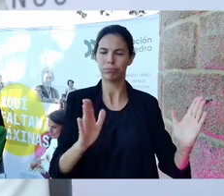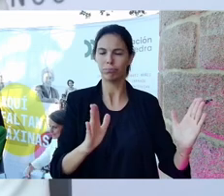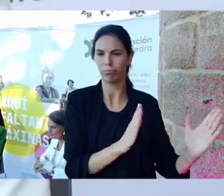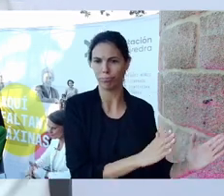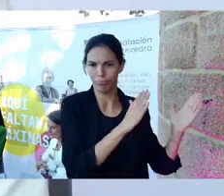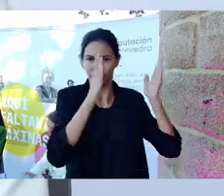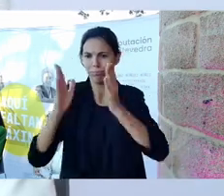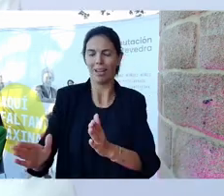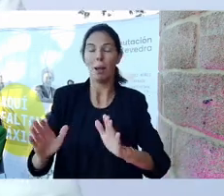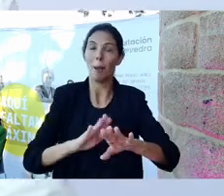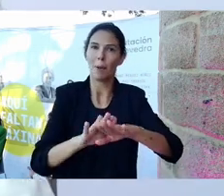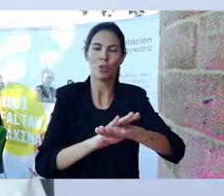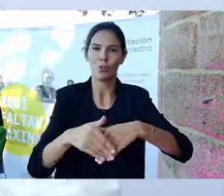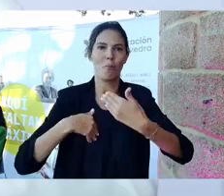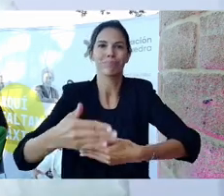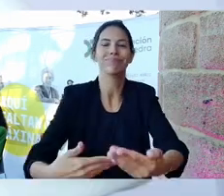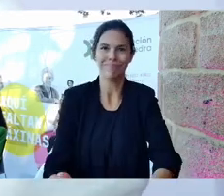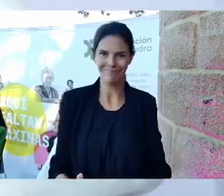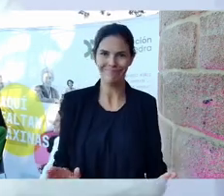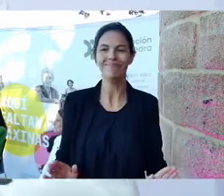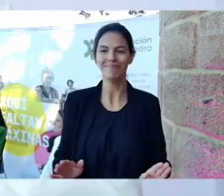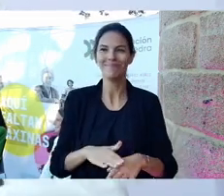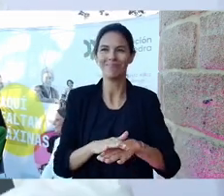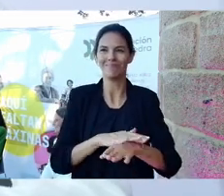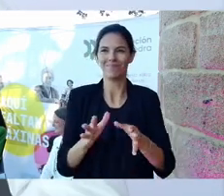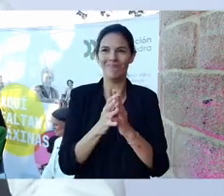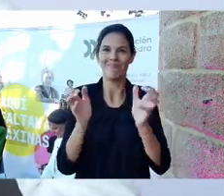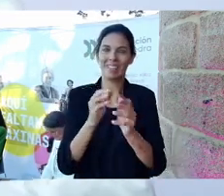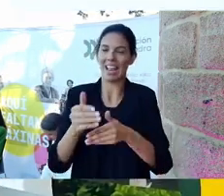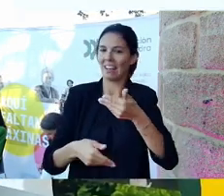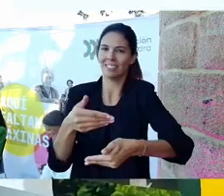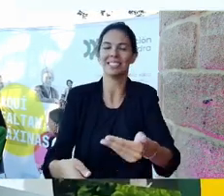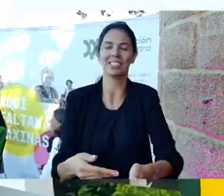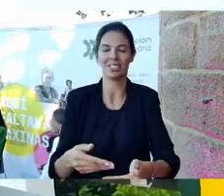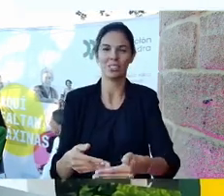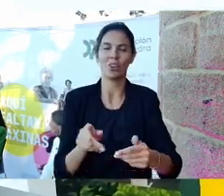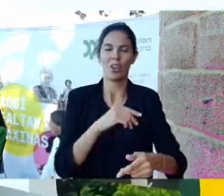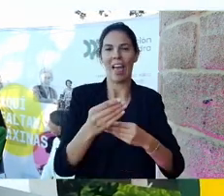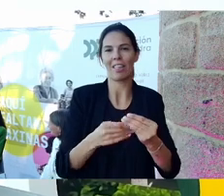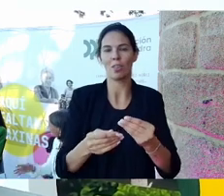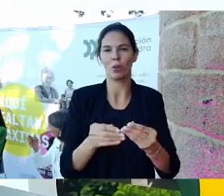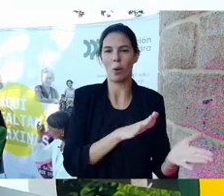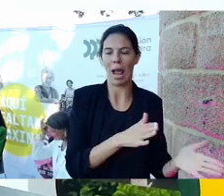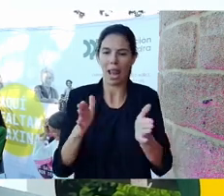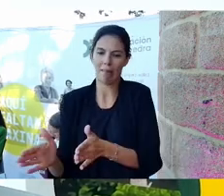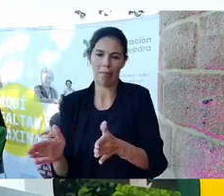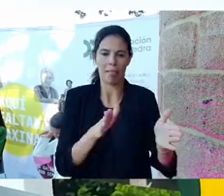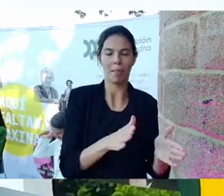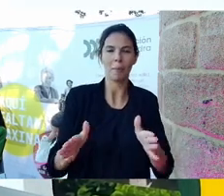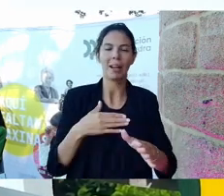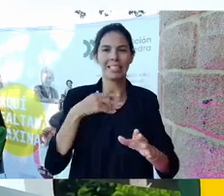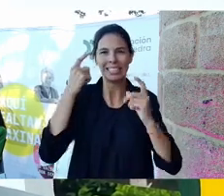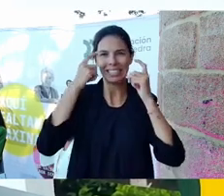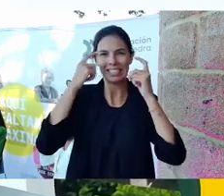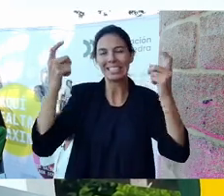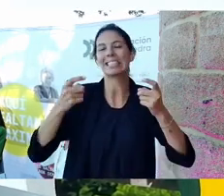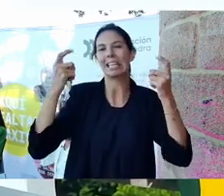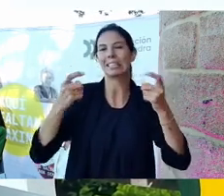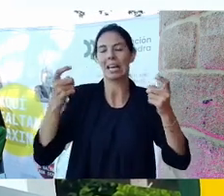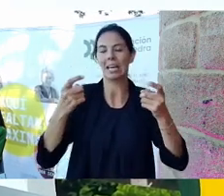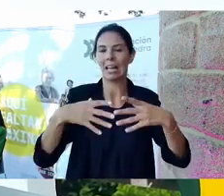muchos capítulos. Perdón, sí. No, no, no, perfecto. Pero hubo ahí haciendo pequeños flashbacks para, bueno, para